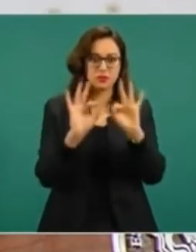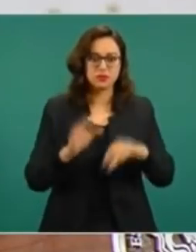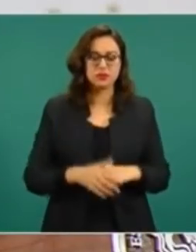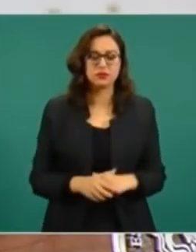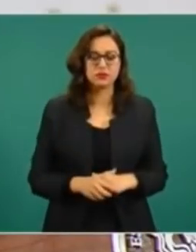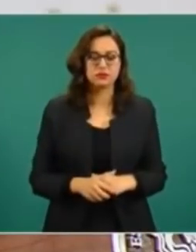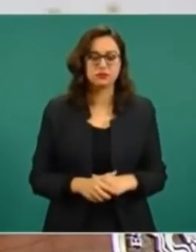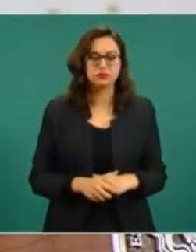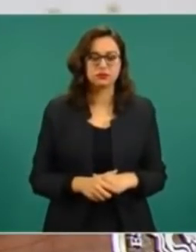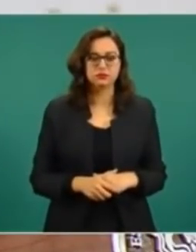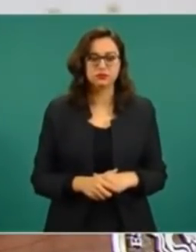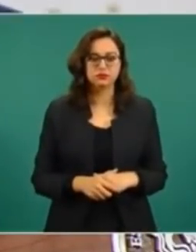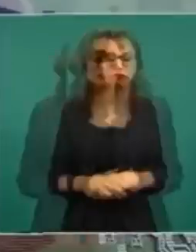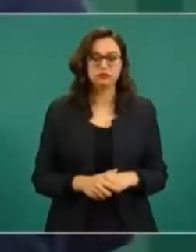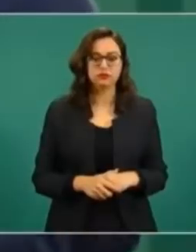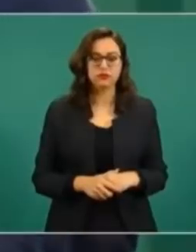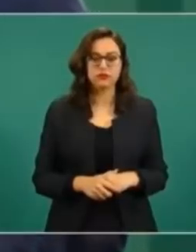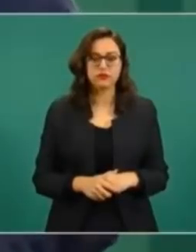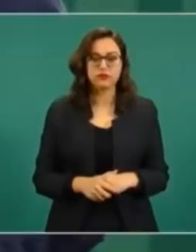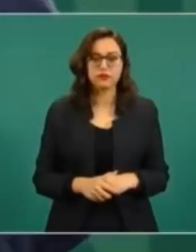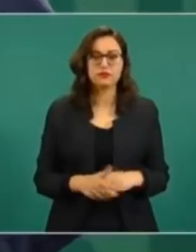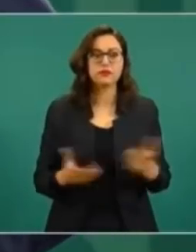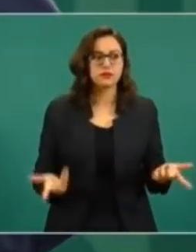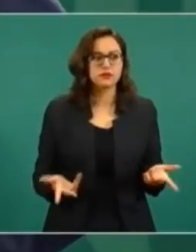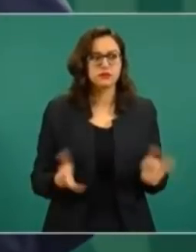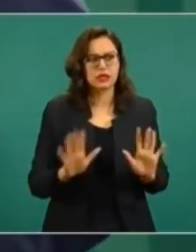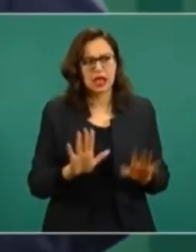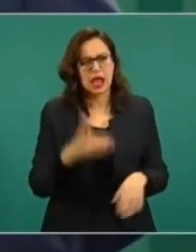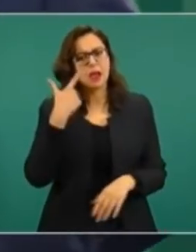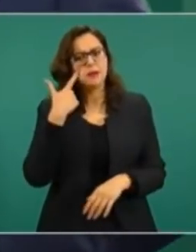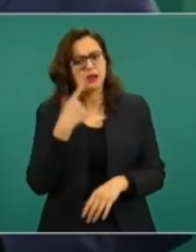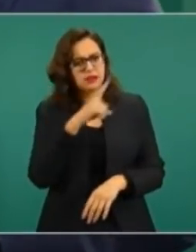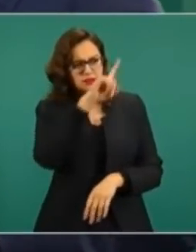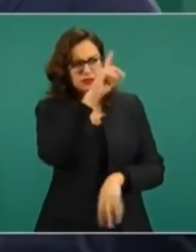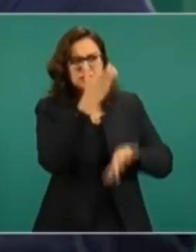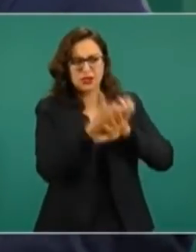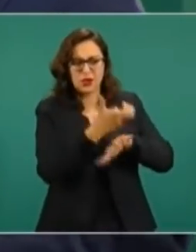Nos importa el que haya registro